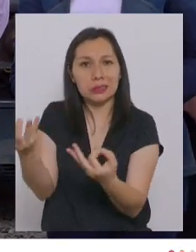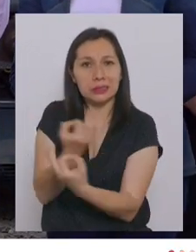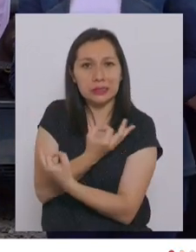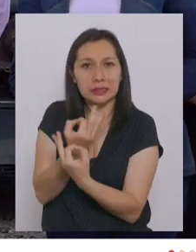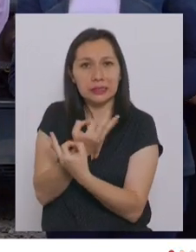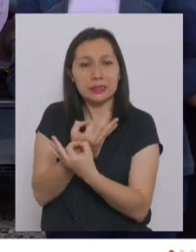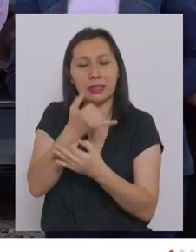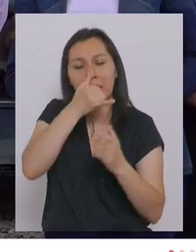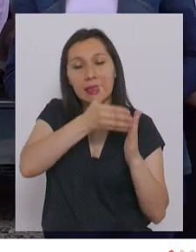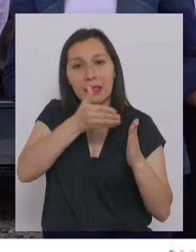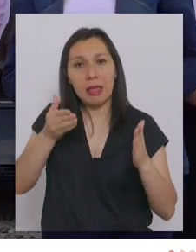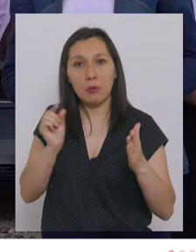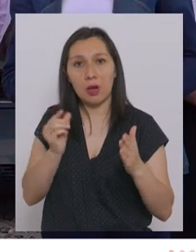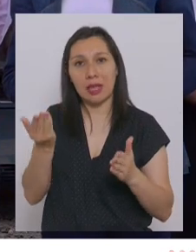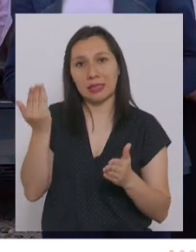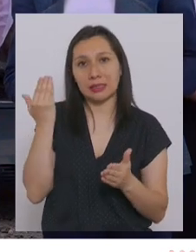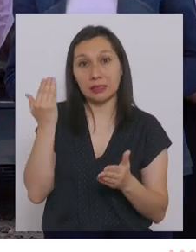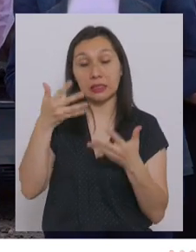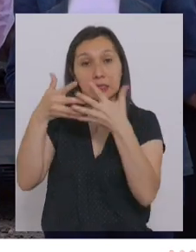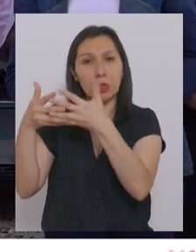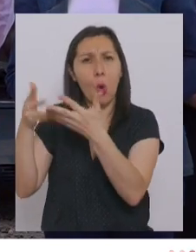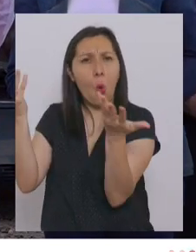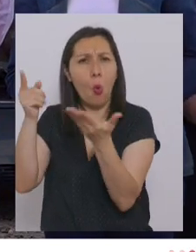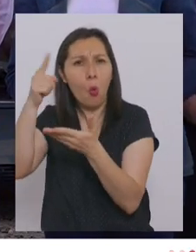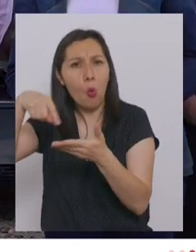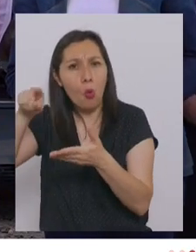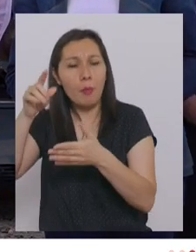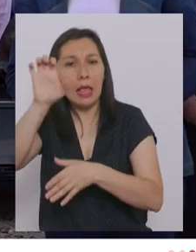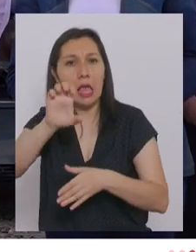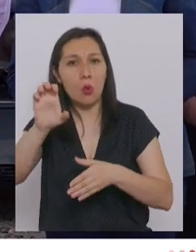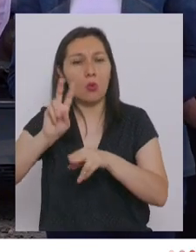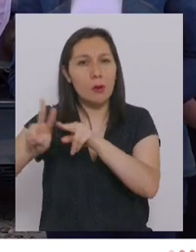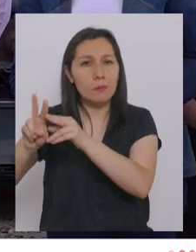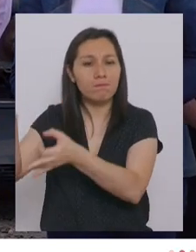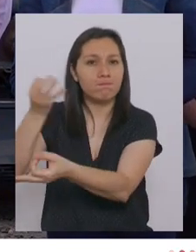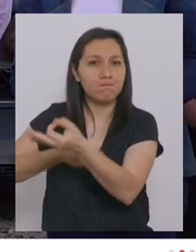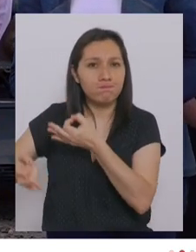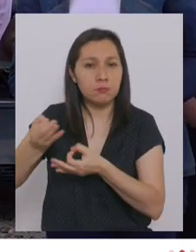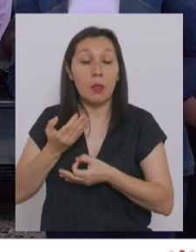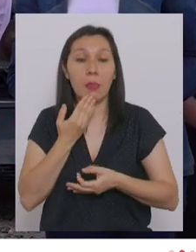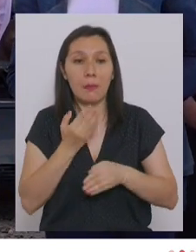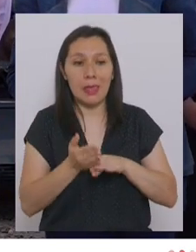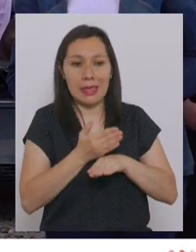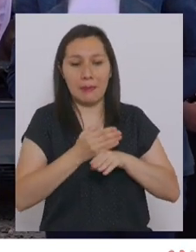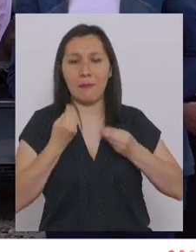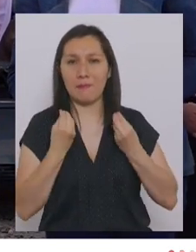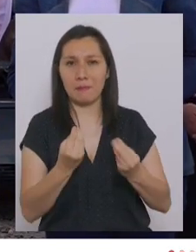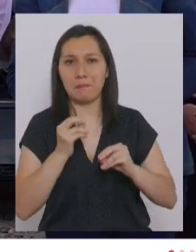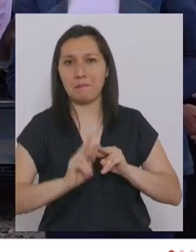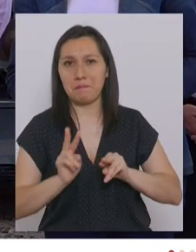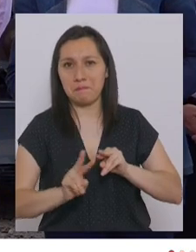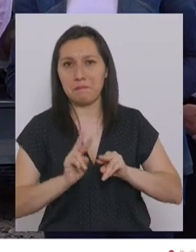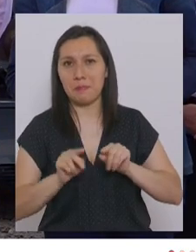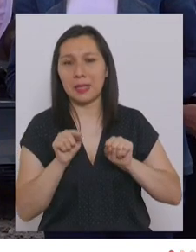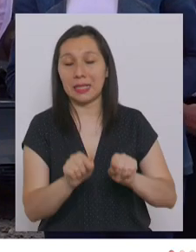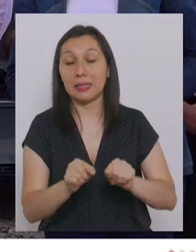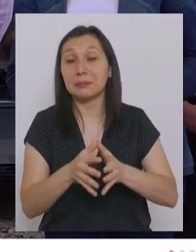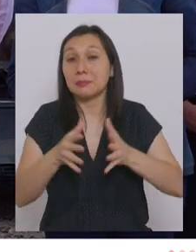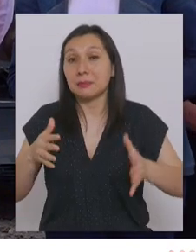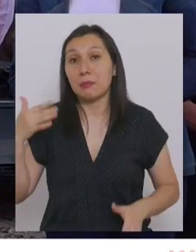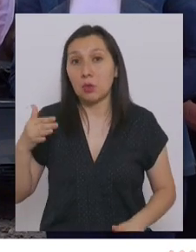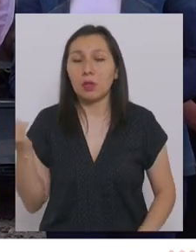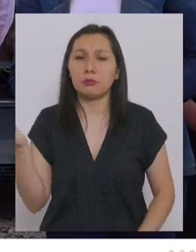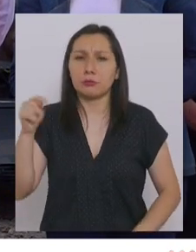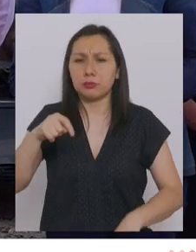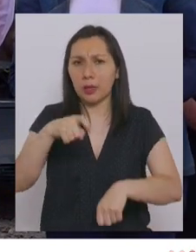consejos de la temporada reciente en Estados Unidos y en Europa, para poder estar bien preparados y, lo más importante, es